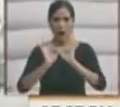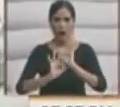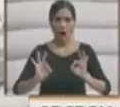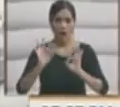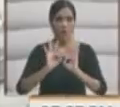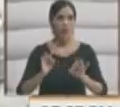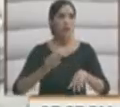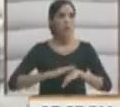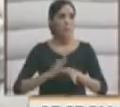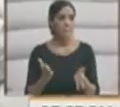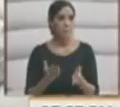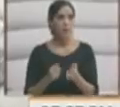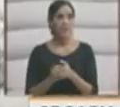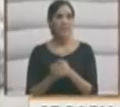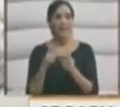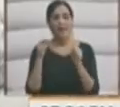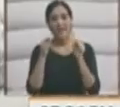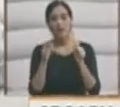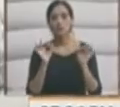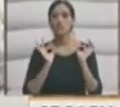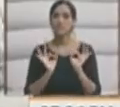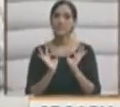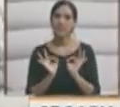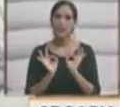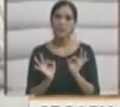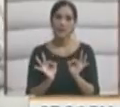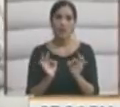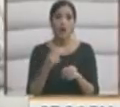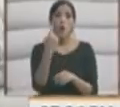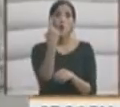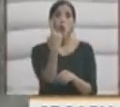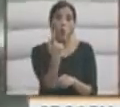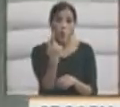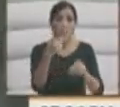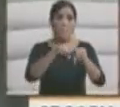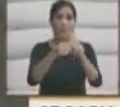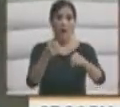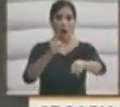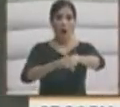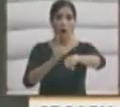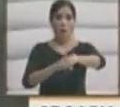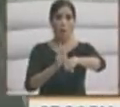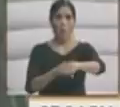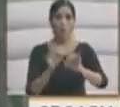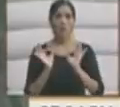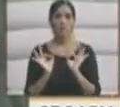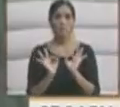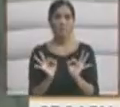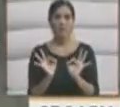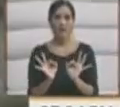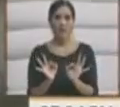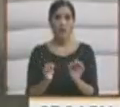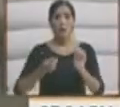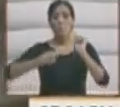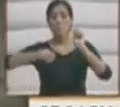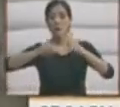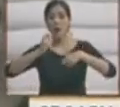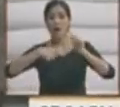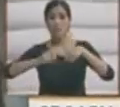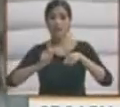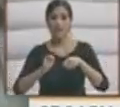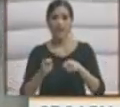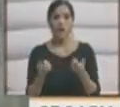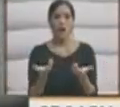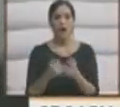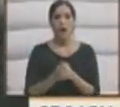porque se dedicaban únicamente exclusivamente a sacar un pan a una hora específica, que era el pan campesino, para venderlo a un precio